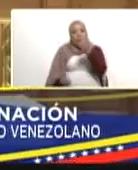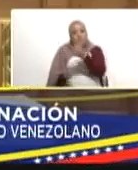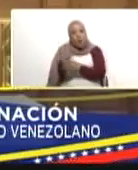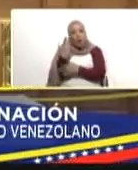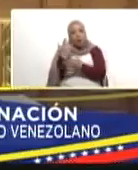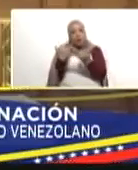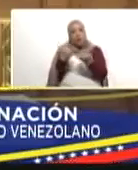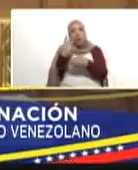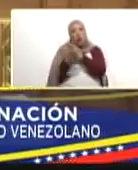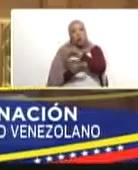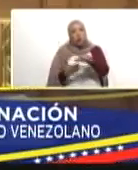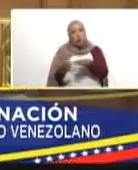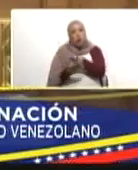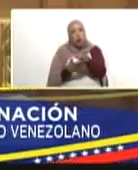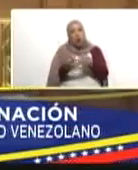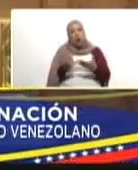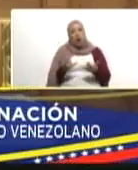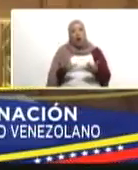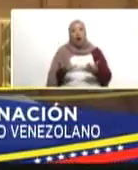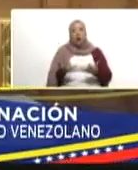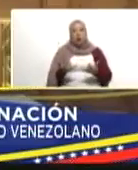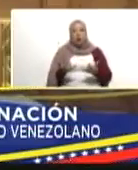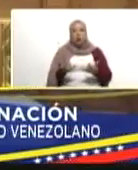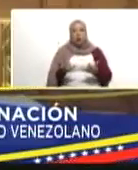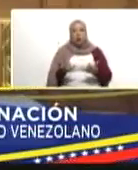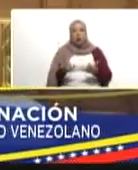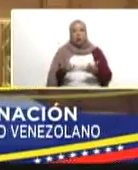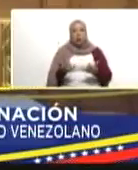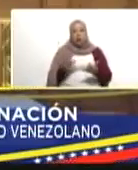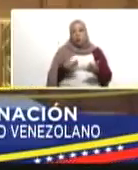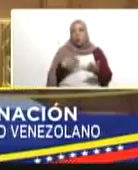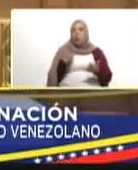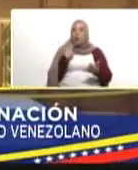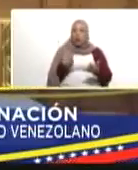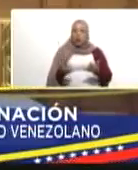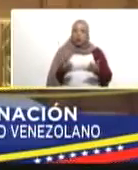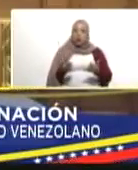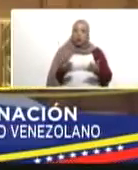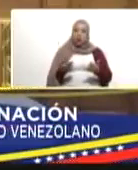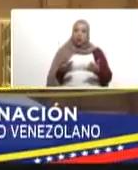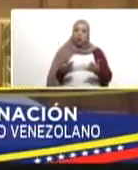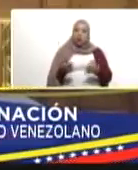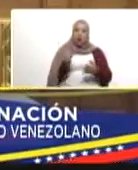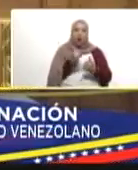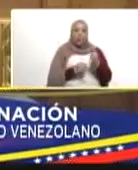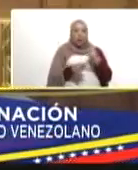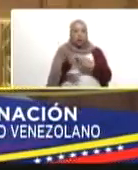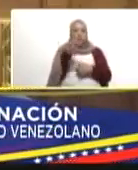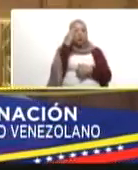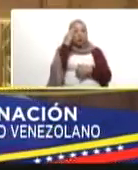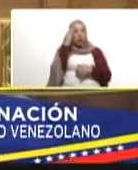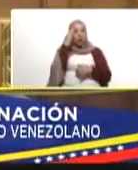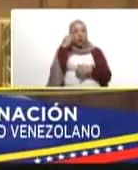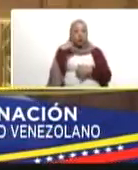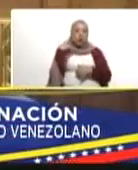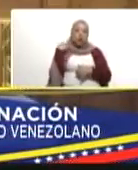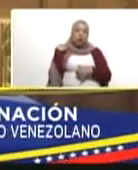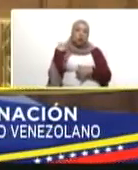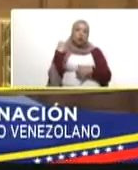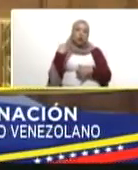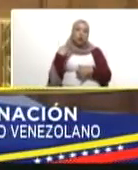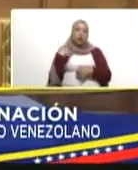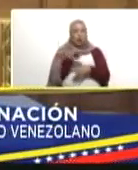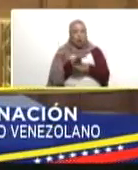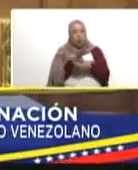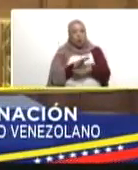un ecatombe les puedo decir a ustedes los apellidos que Dios me proteja y me